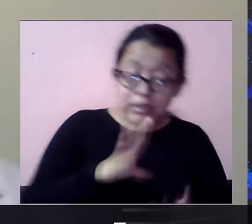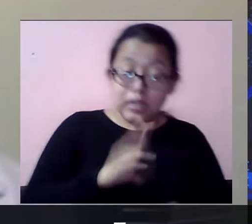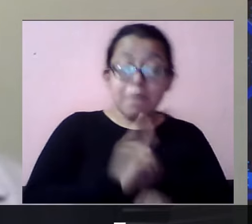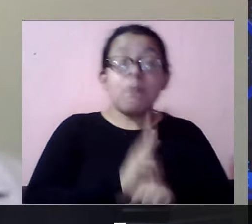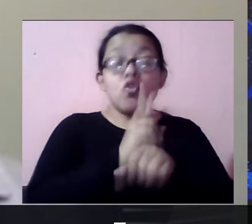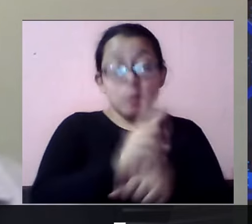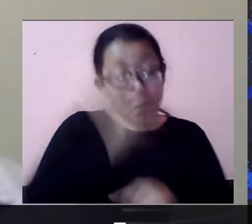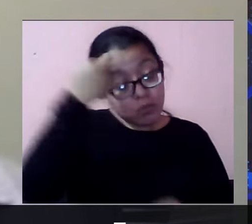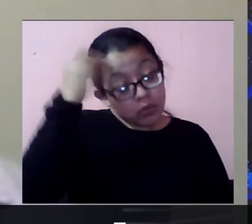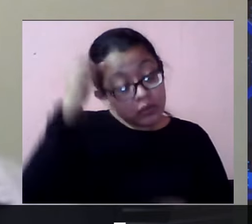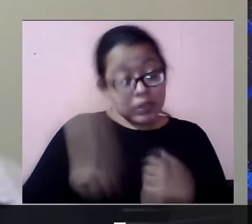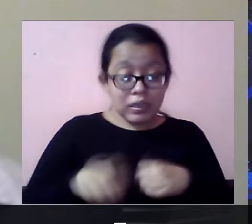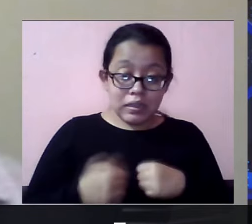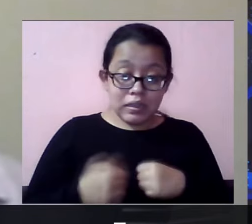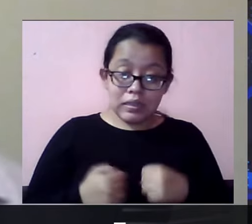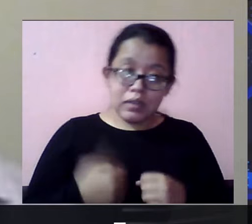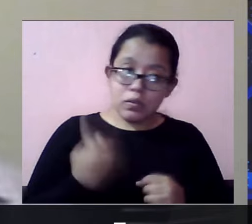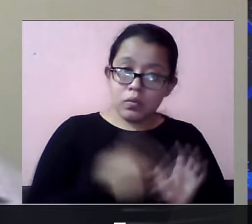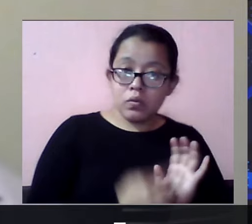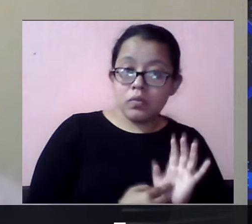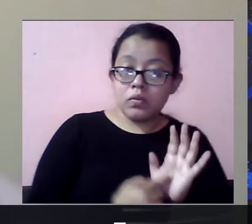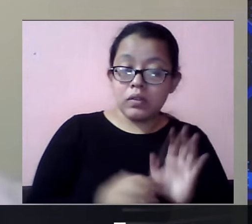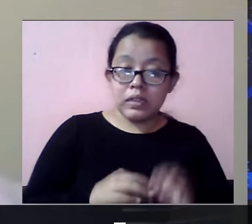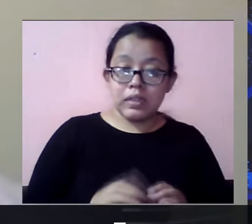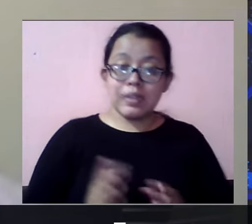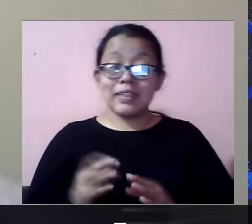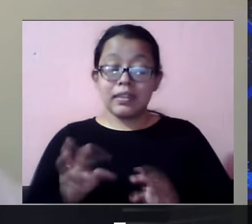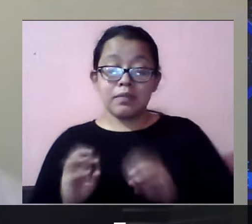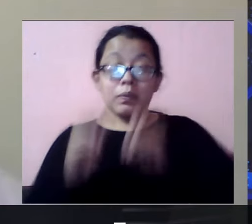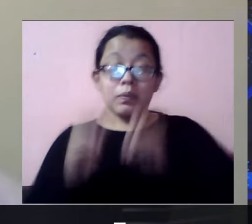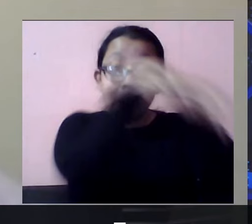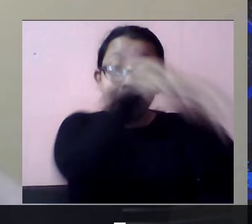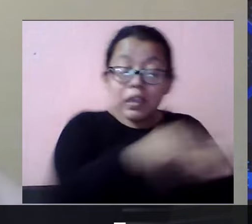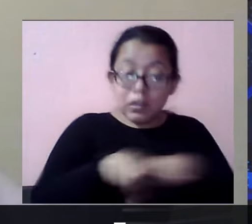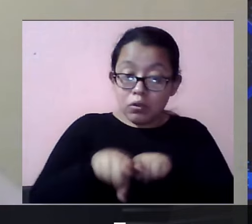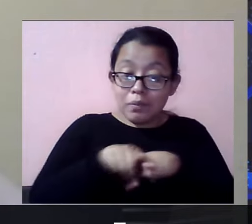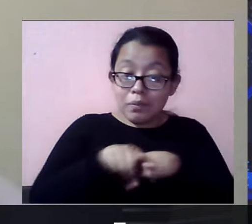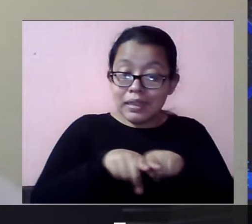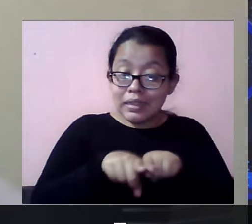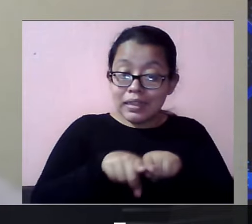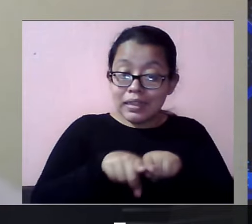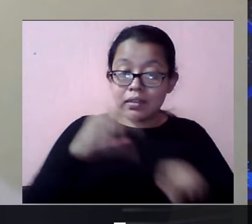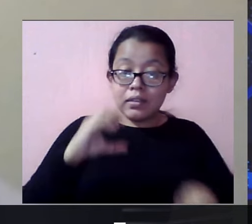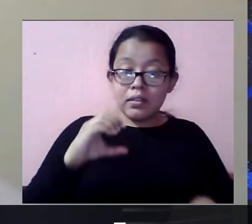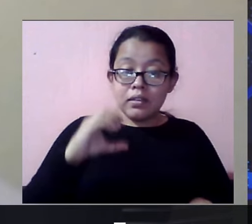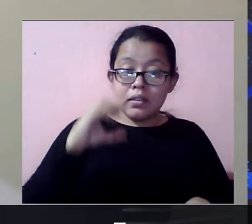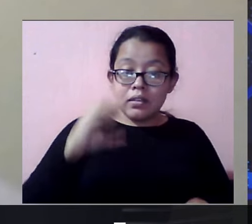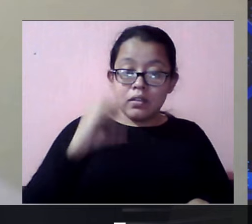la transferencia de competencias. Mira, en el caso de la salud, por ejemplo, el Código de Salud le